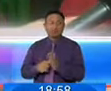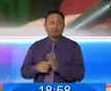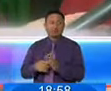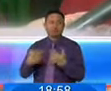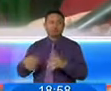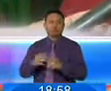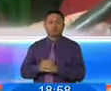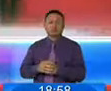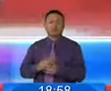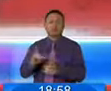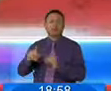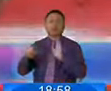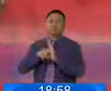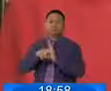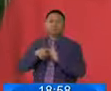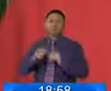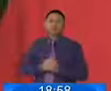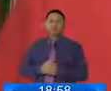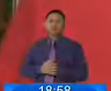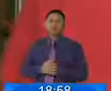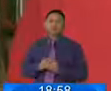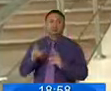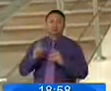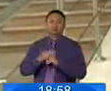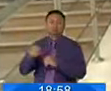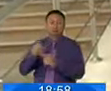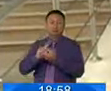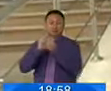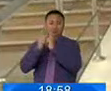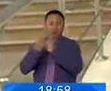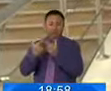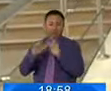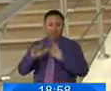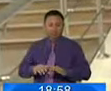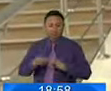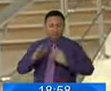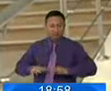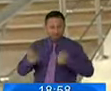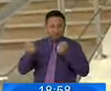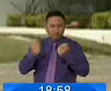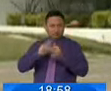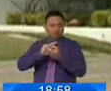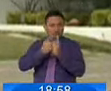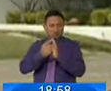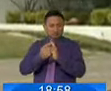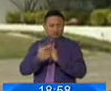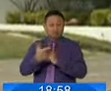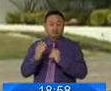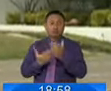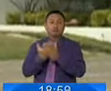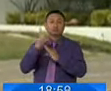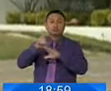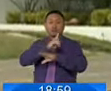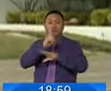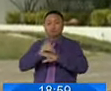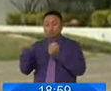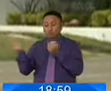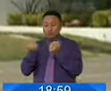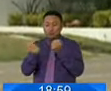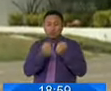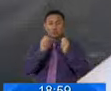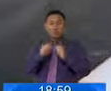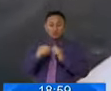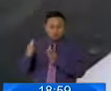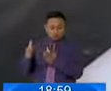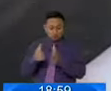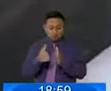invento negativo. Esperan que con estos cambios la Secretaría dé un giro en su manejo y que la nueva dirección pueda enrumbar a la Secretaría de